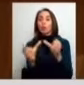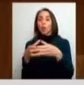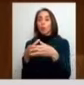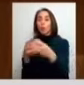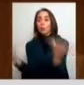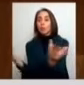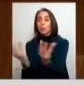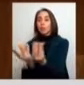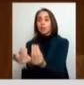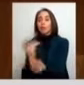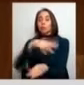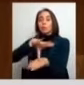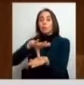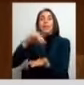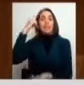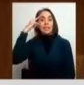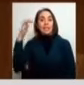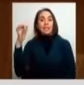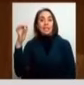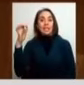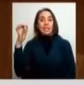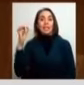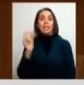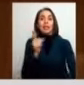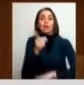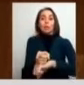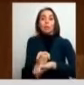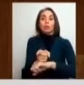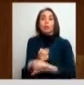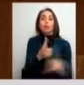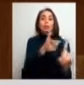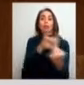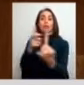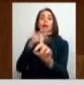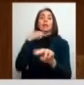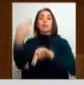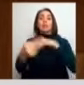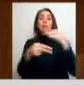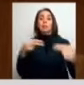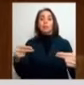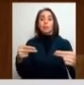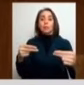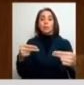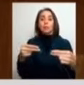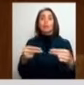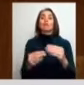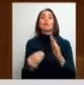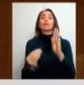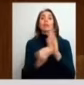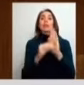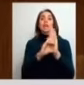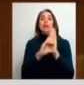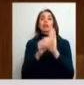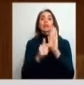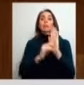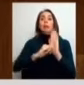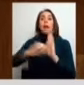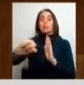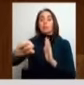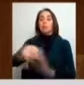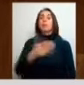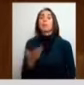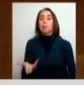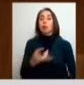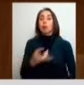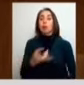nuestro país creía fuera impuesto a sangre y fuego constitucionalmente para siempre por eso a nosotros y